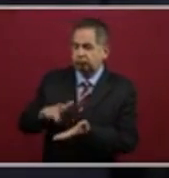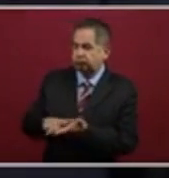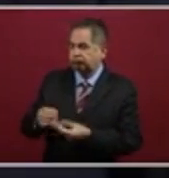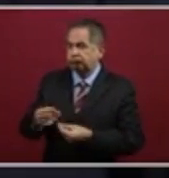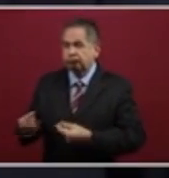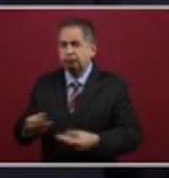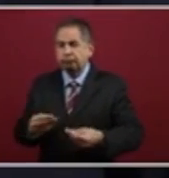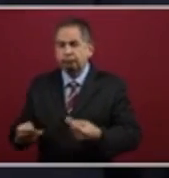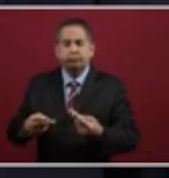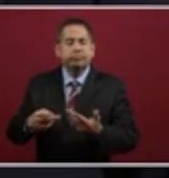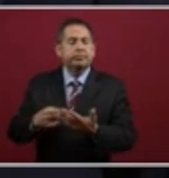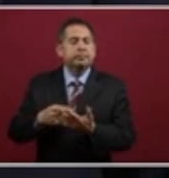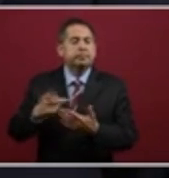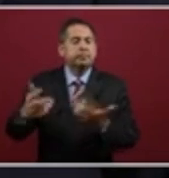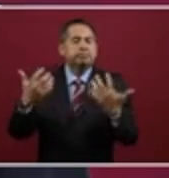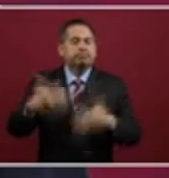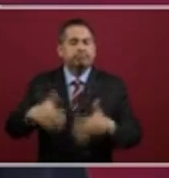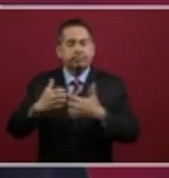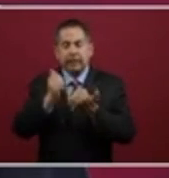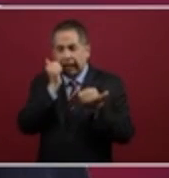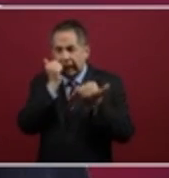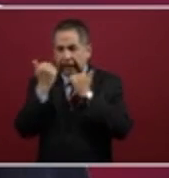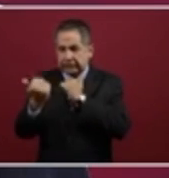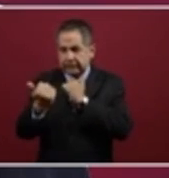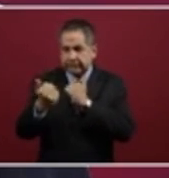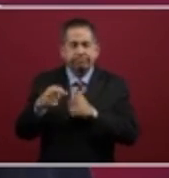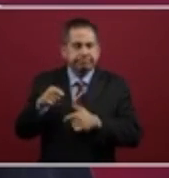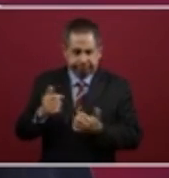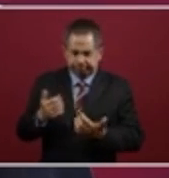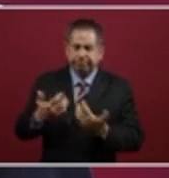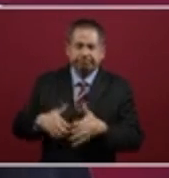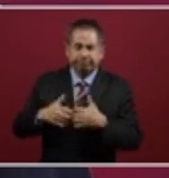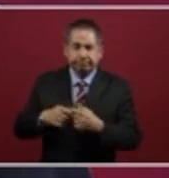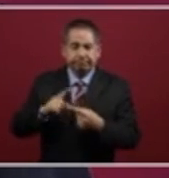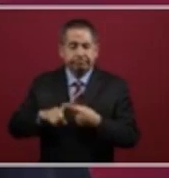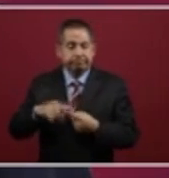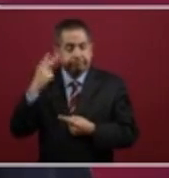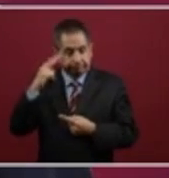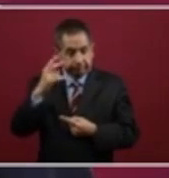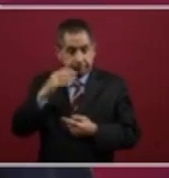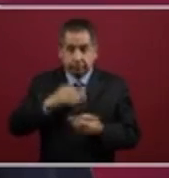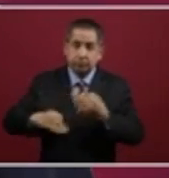a productores cañeros de Veracruz y de todo el país.